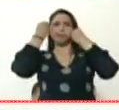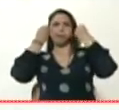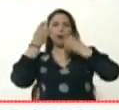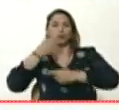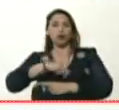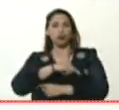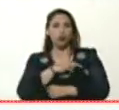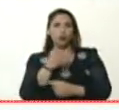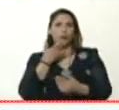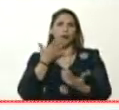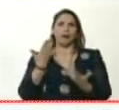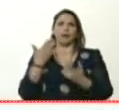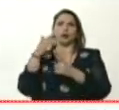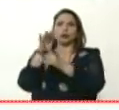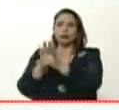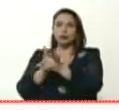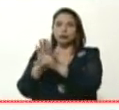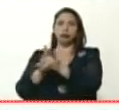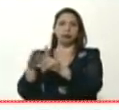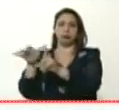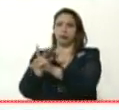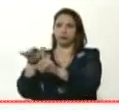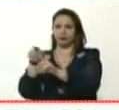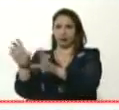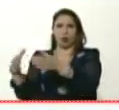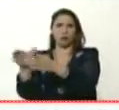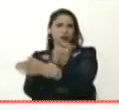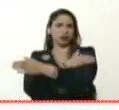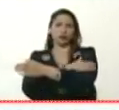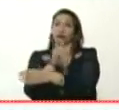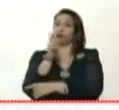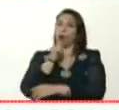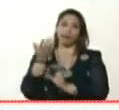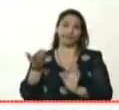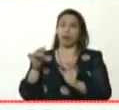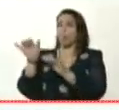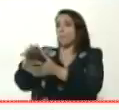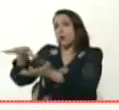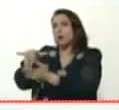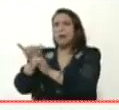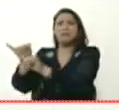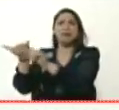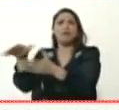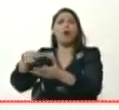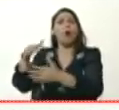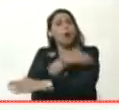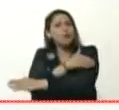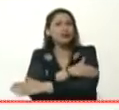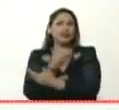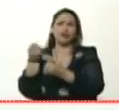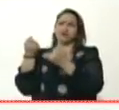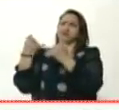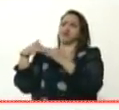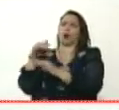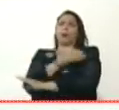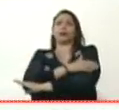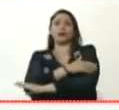de convencerlos a ellos. No, ese es el problema de ellos. El problema de las tantas oposiciones que hay en